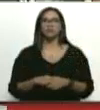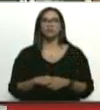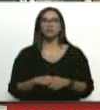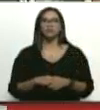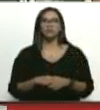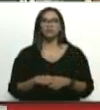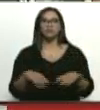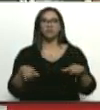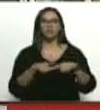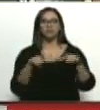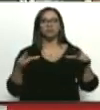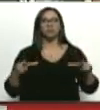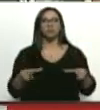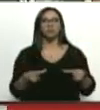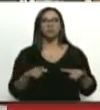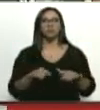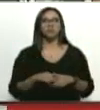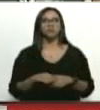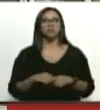caso, pues.